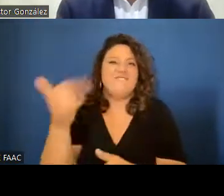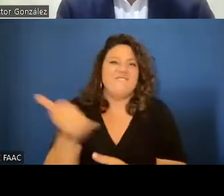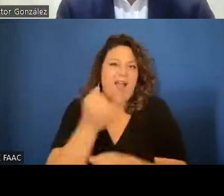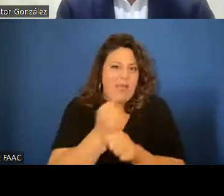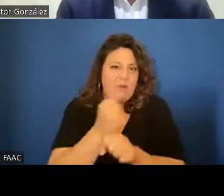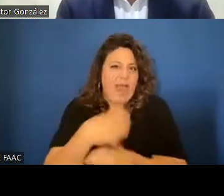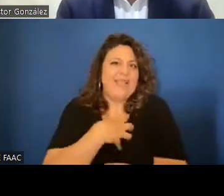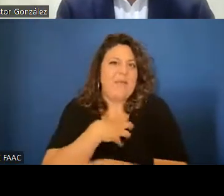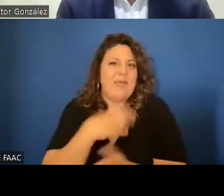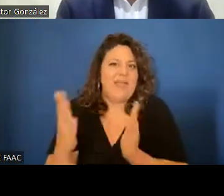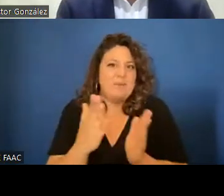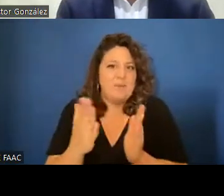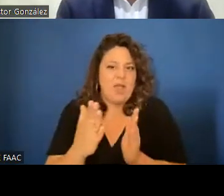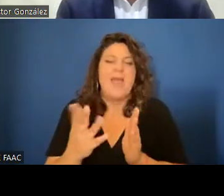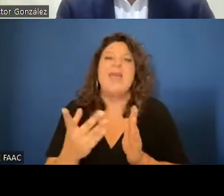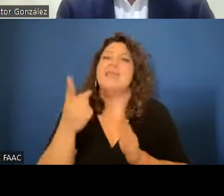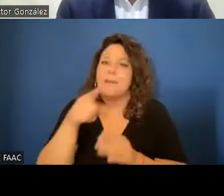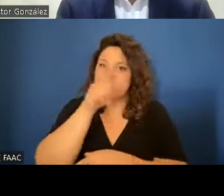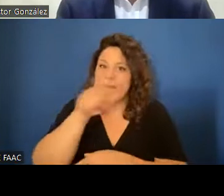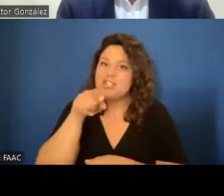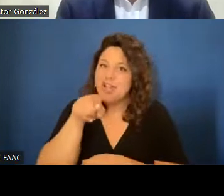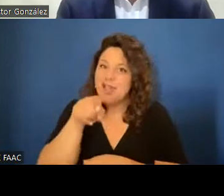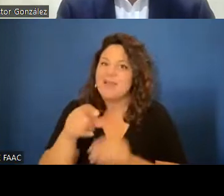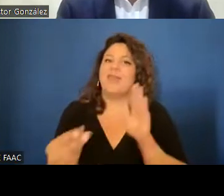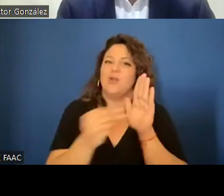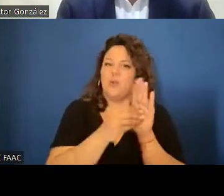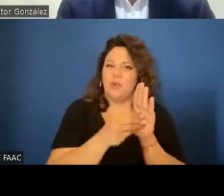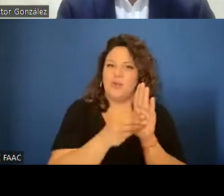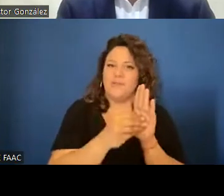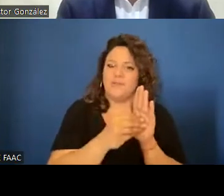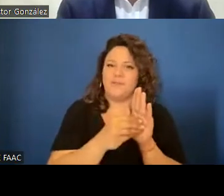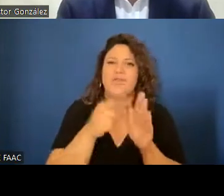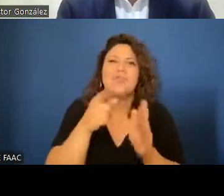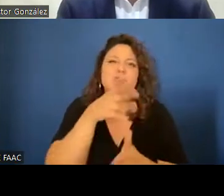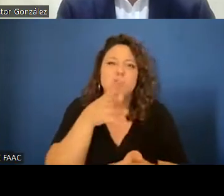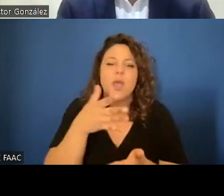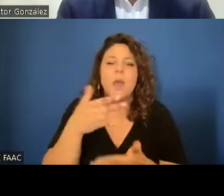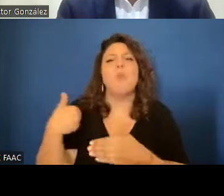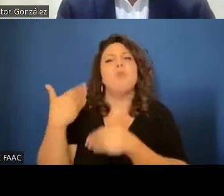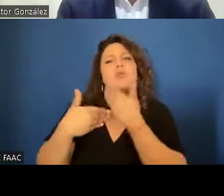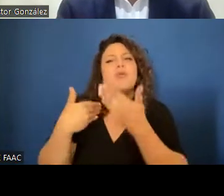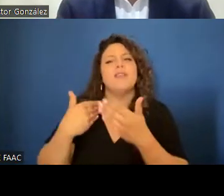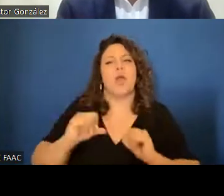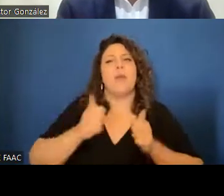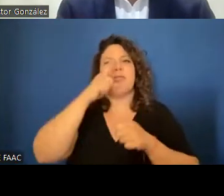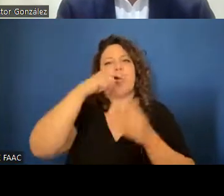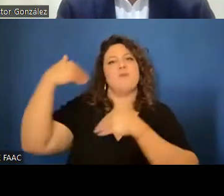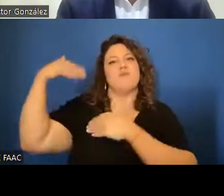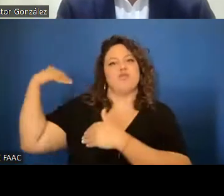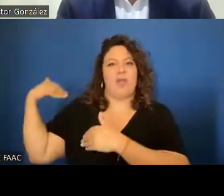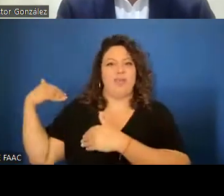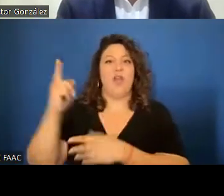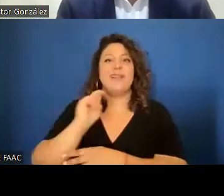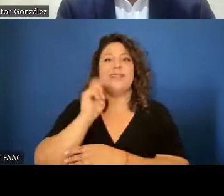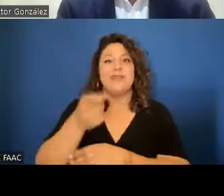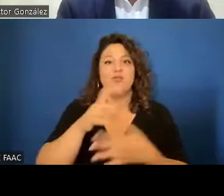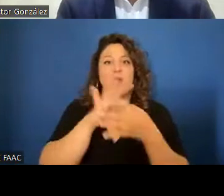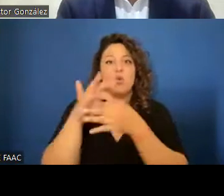un hipotético procedimiento derivado de esta discriminación. Bueno, pues